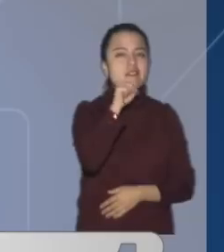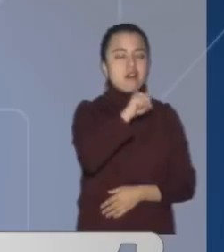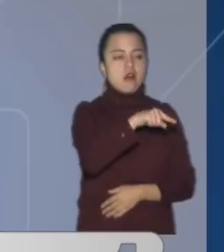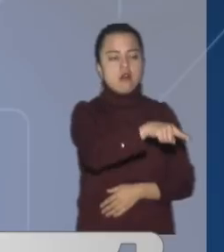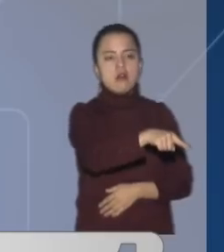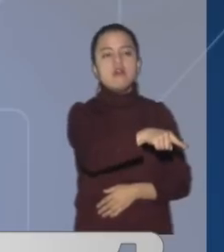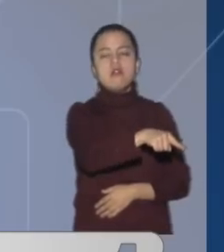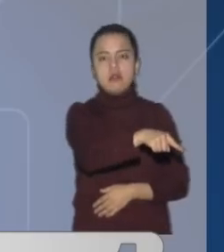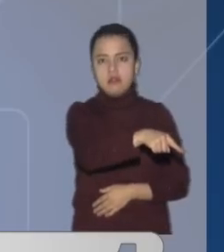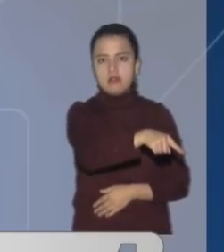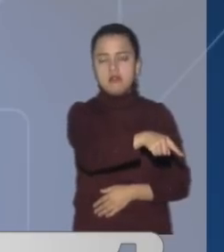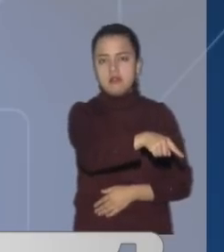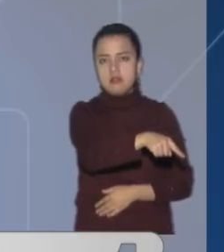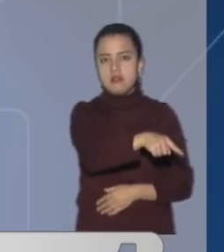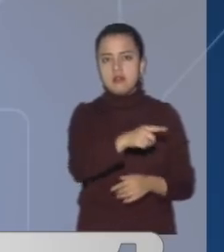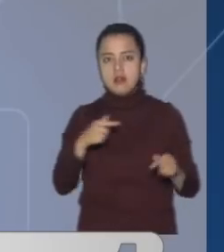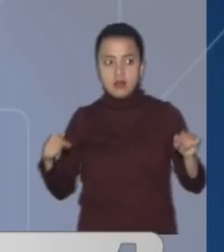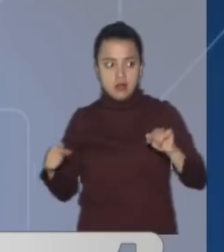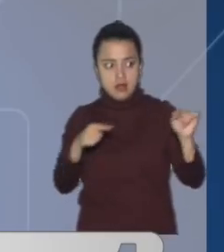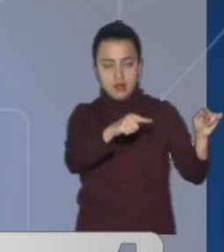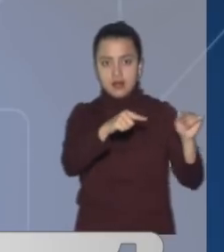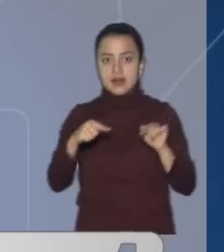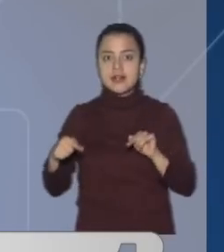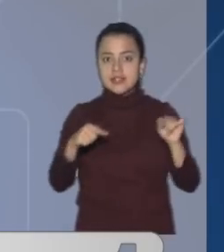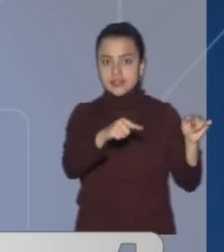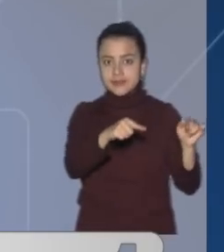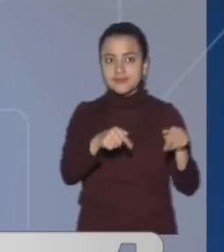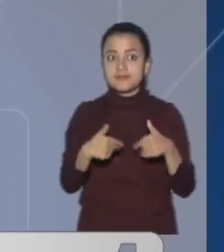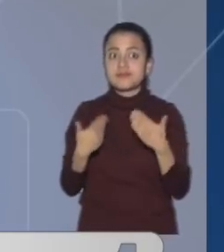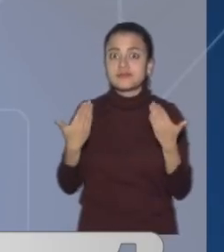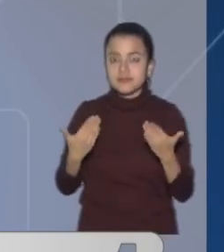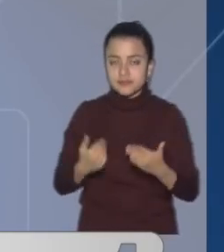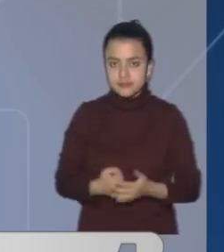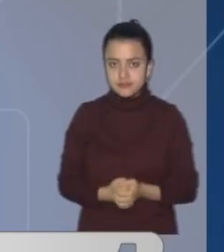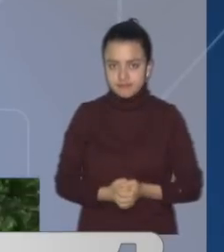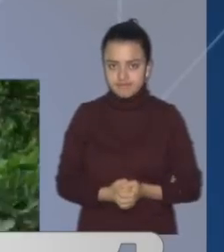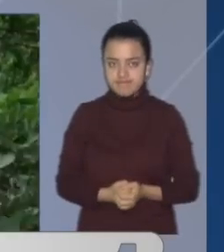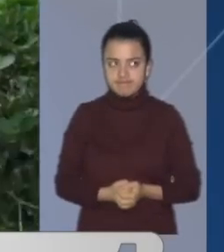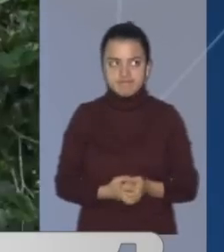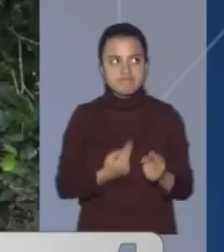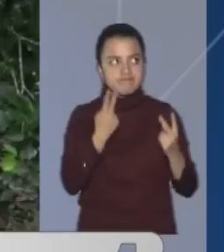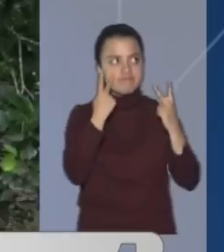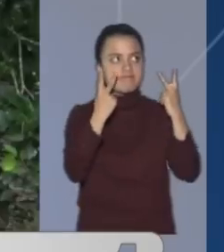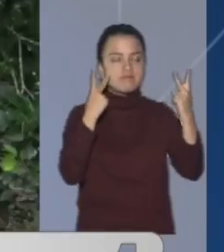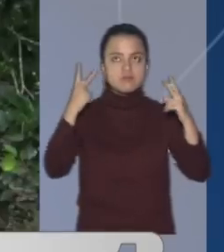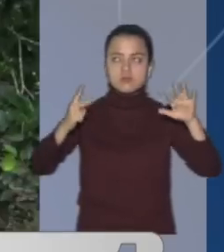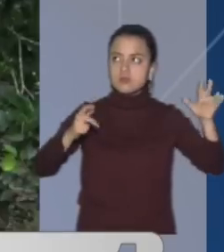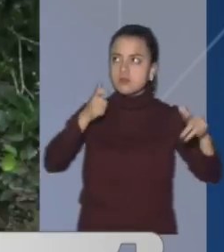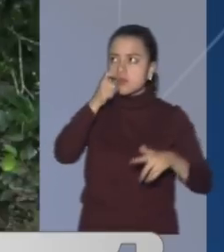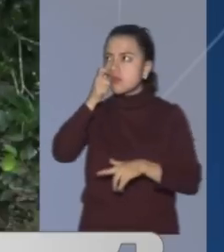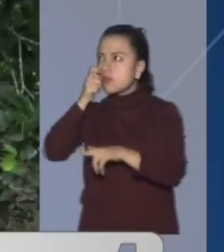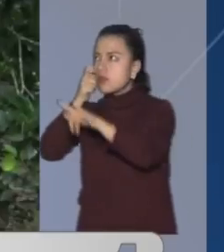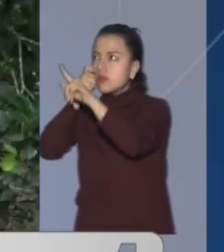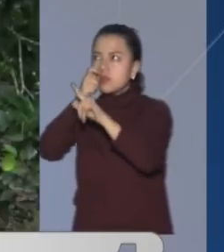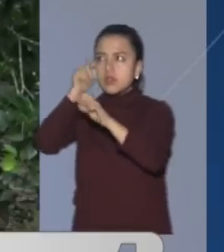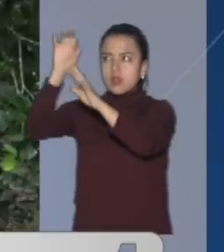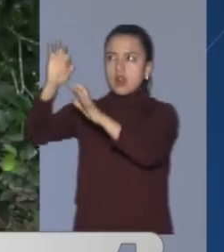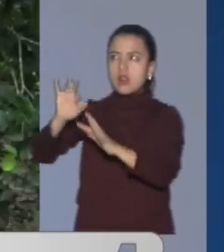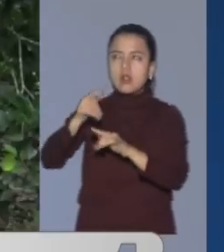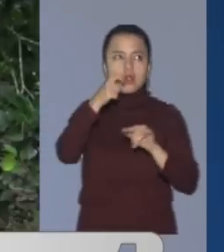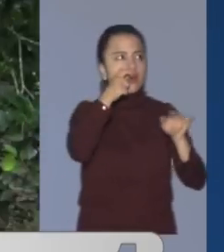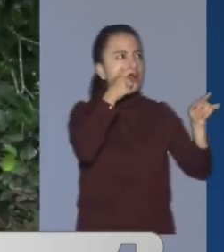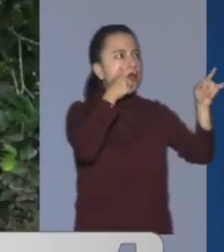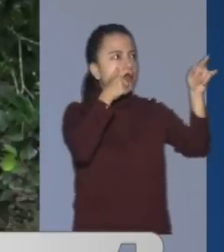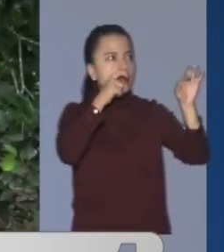sectores de paso intermitente por deslizamientos que se han presentado en este importante corredor vial, y el resto de vías en el departamento funcionan con